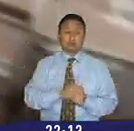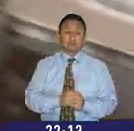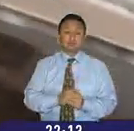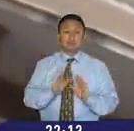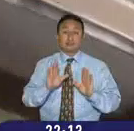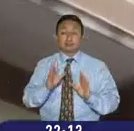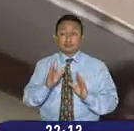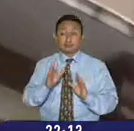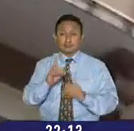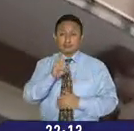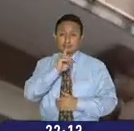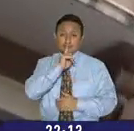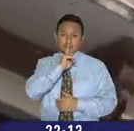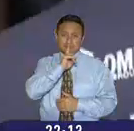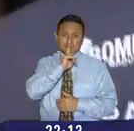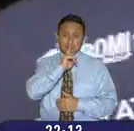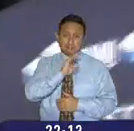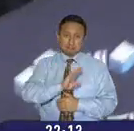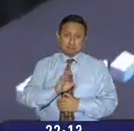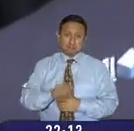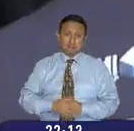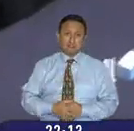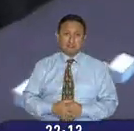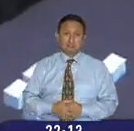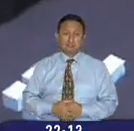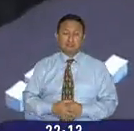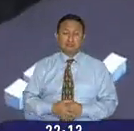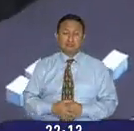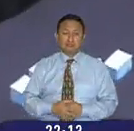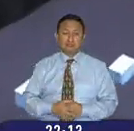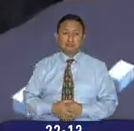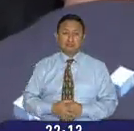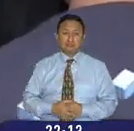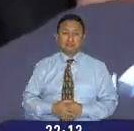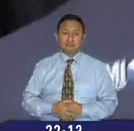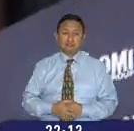declaraciones a la prensa. Informó Carlos Julio Gurumendi.